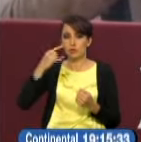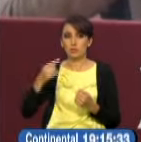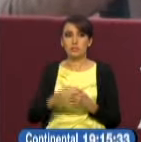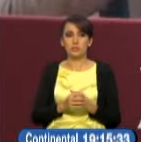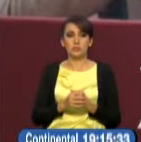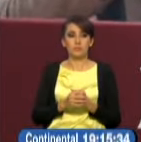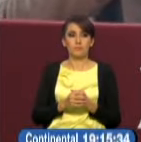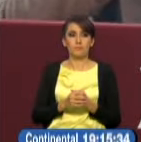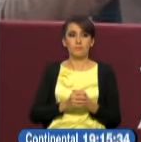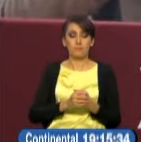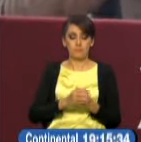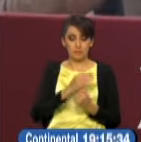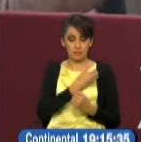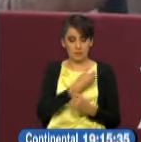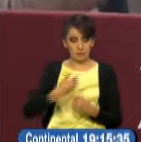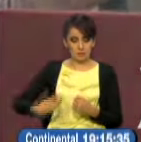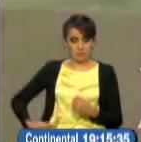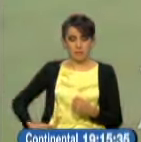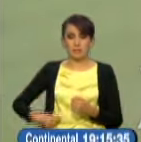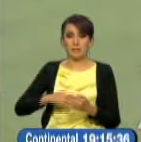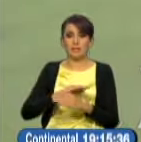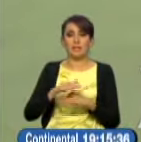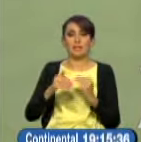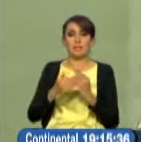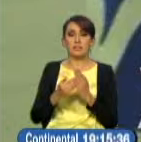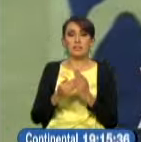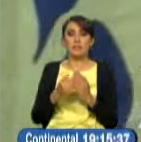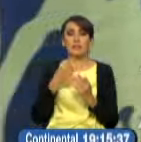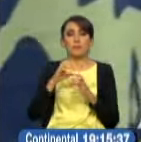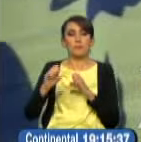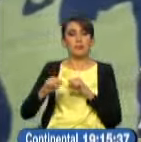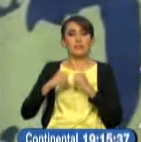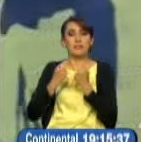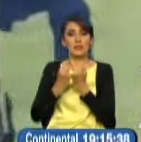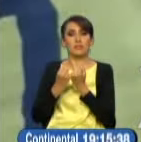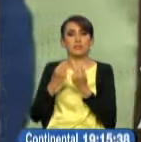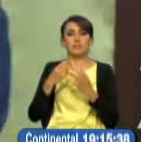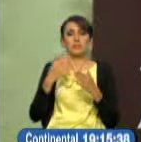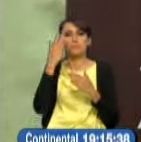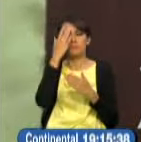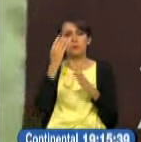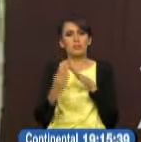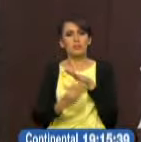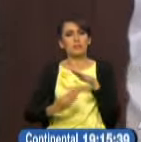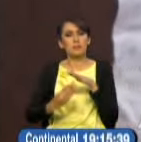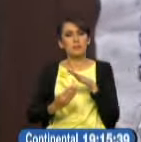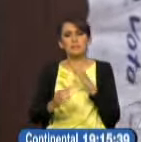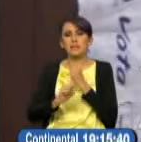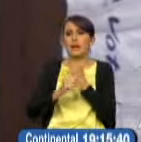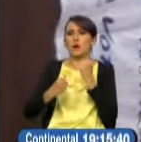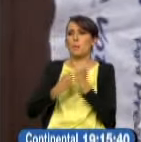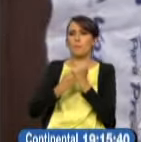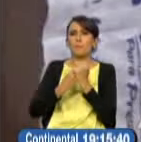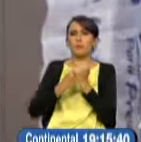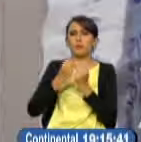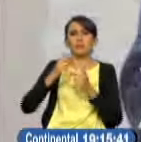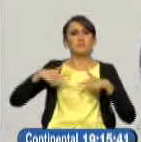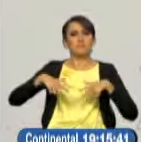El presidente de la Coordinadora de Organizaciones Sociales también señaló por qué las bases apoyarán a Lenín Moreno el próximo 2 de